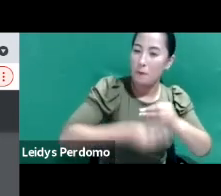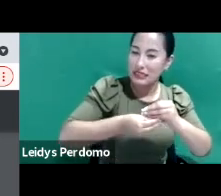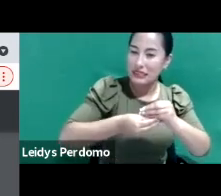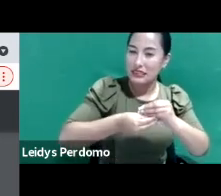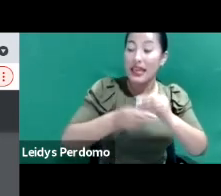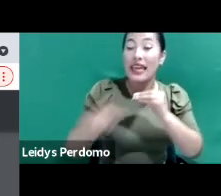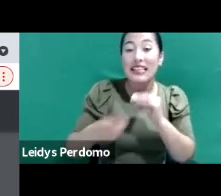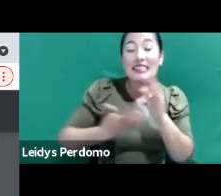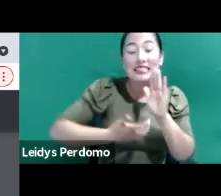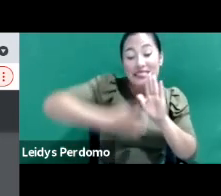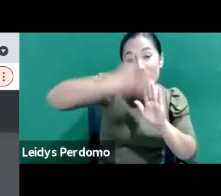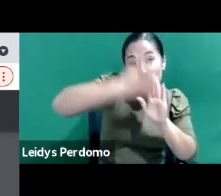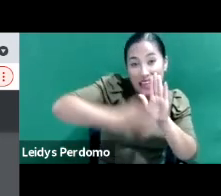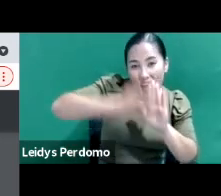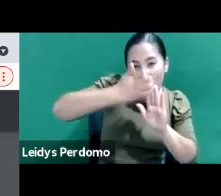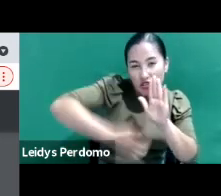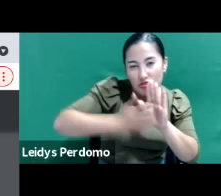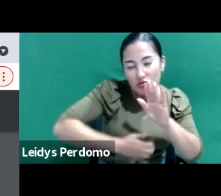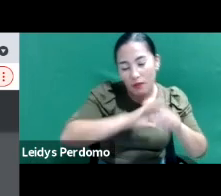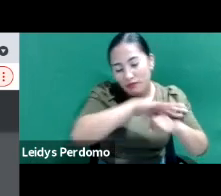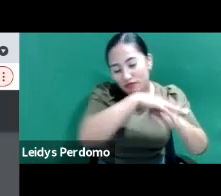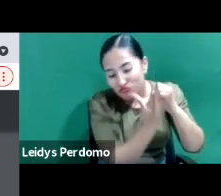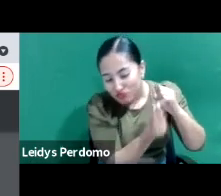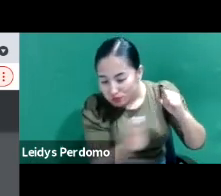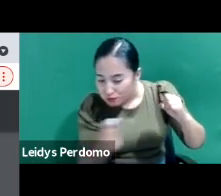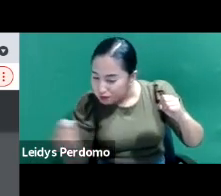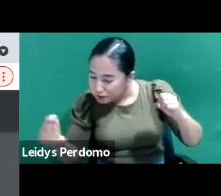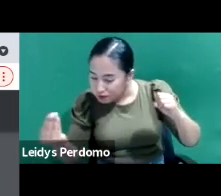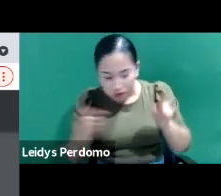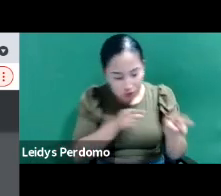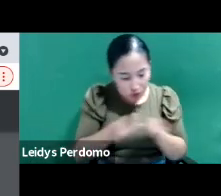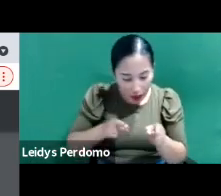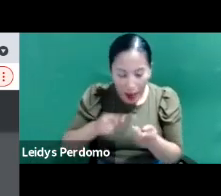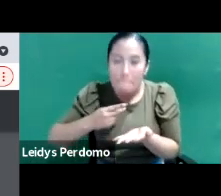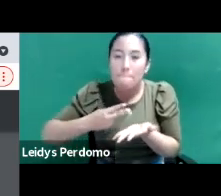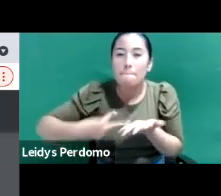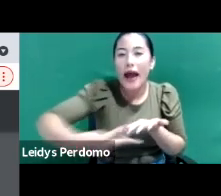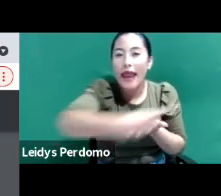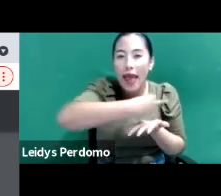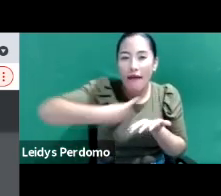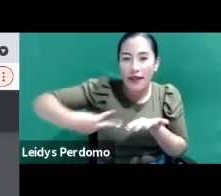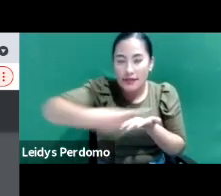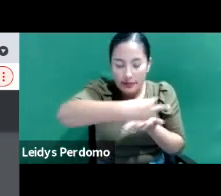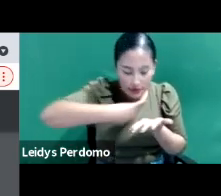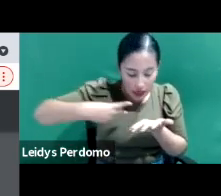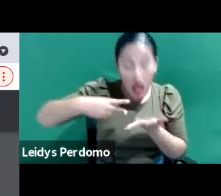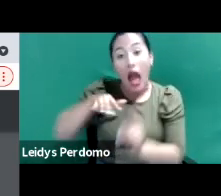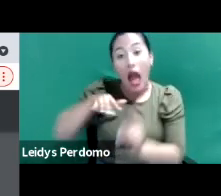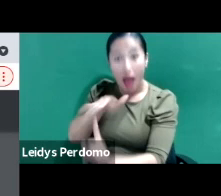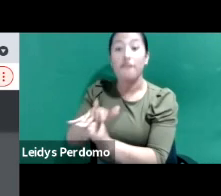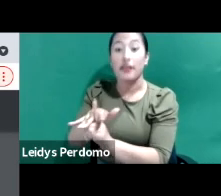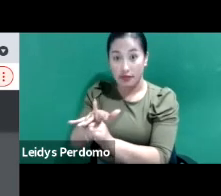diagnósticas nos permiten determinar algunas variables que pueden, claro que sí, influir directamente